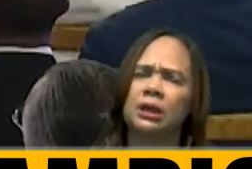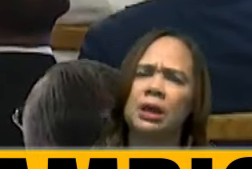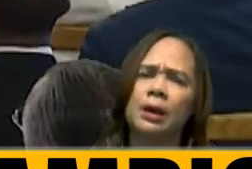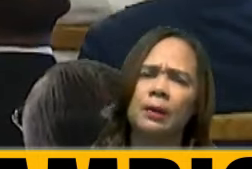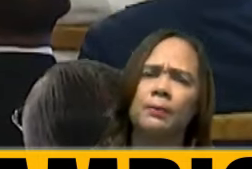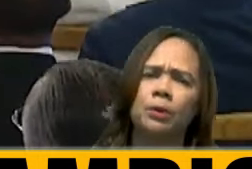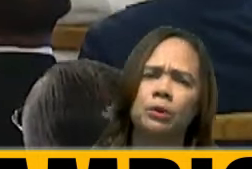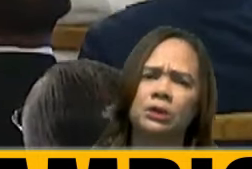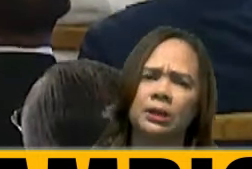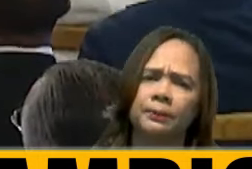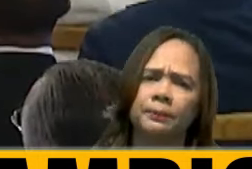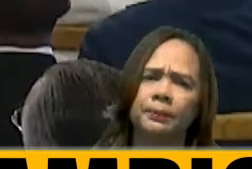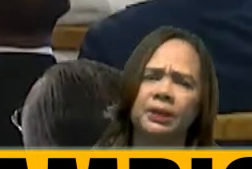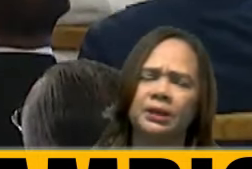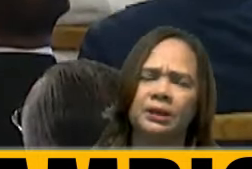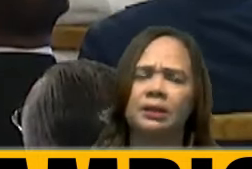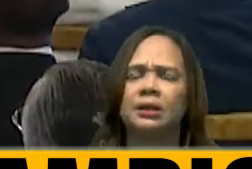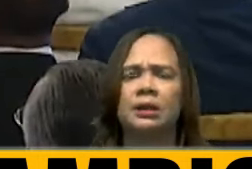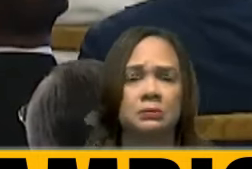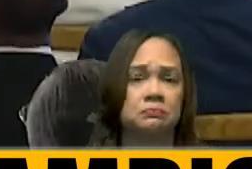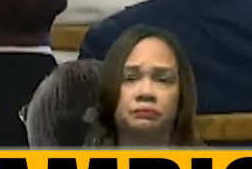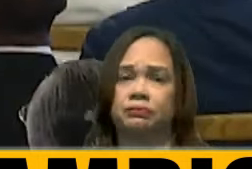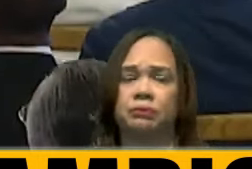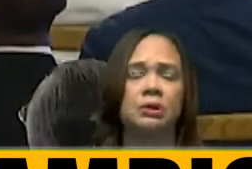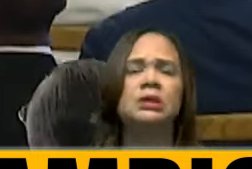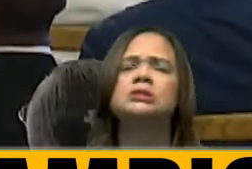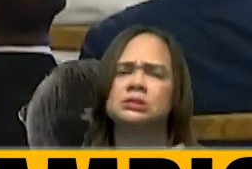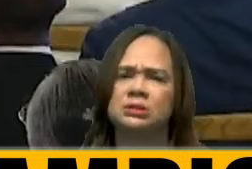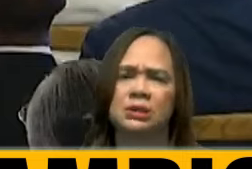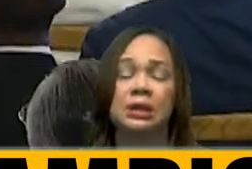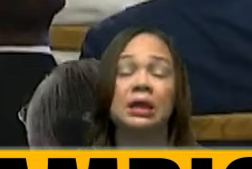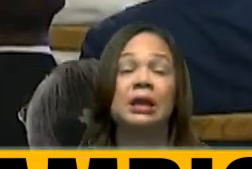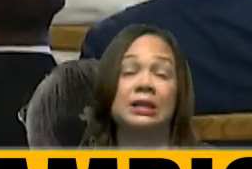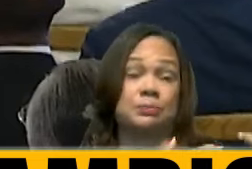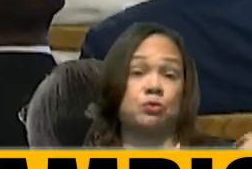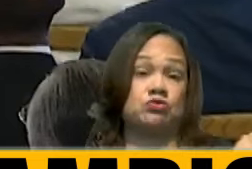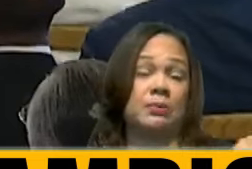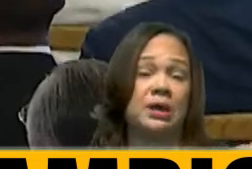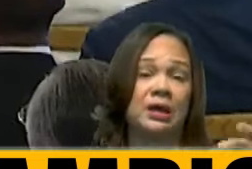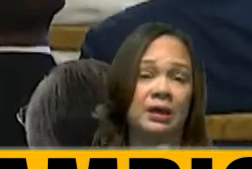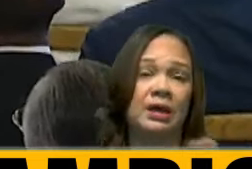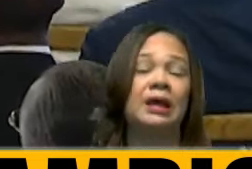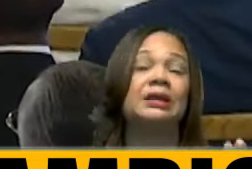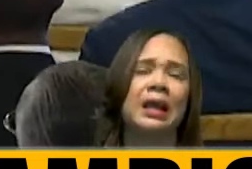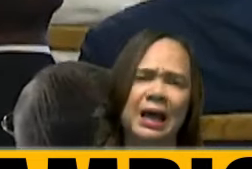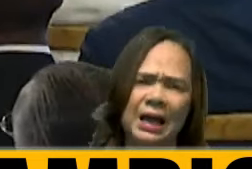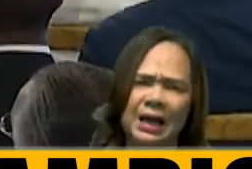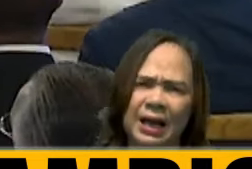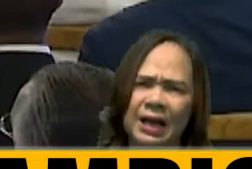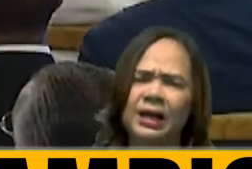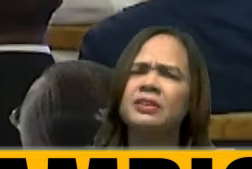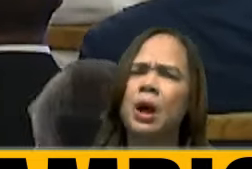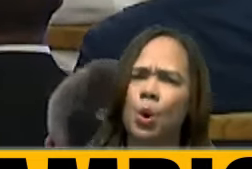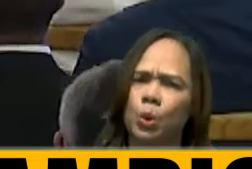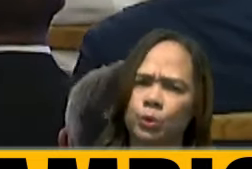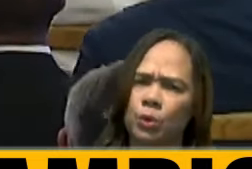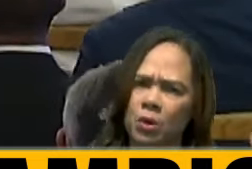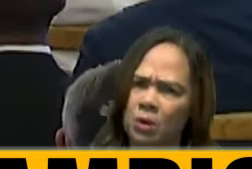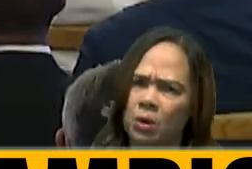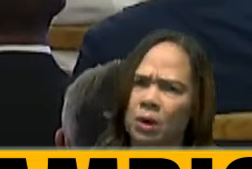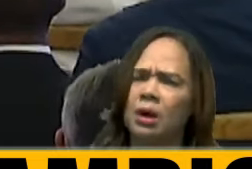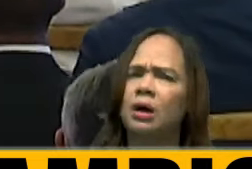quedará eliminado el y el cual aquí importante aclarar las competencias de la caja de ahorro eh